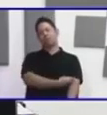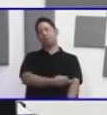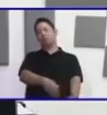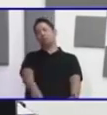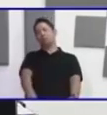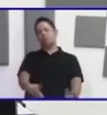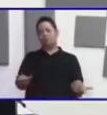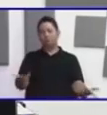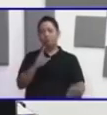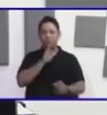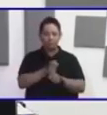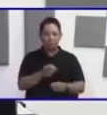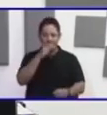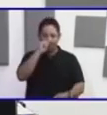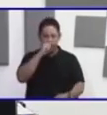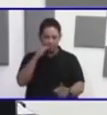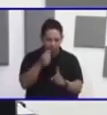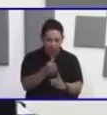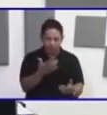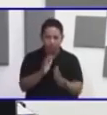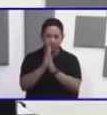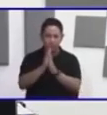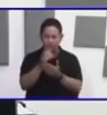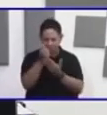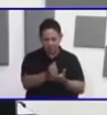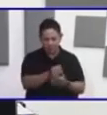situación crítica y que le pedimos a Dios y que oramos por su salud.